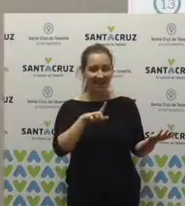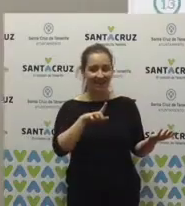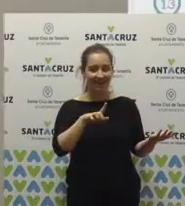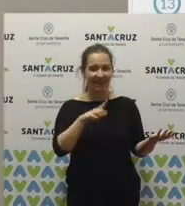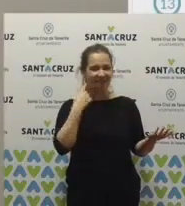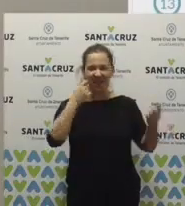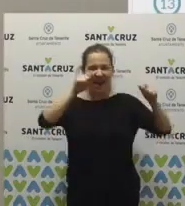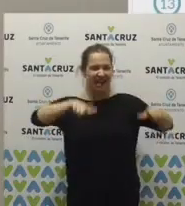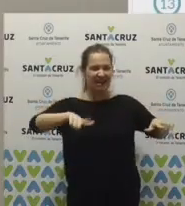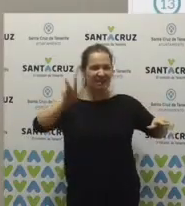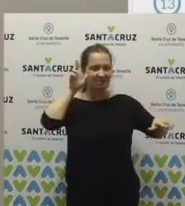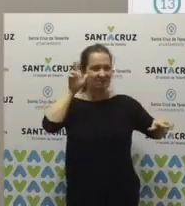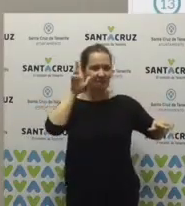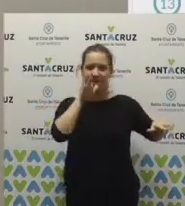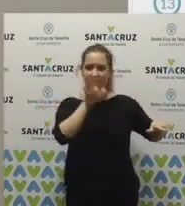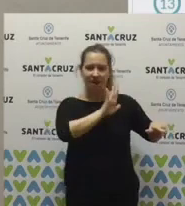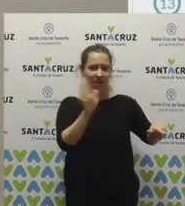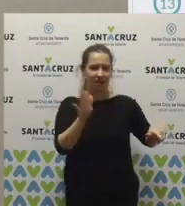sal